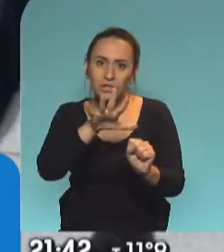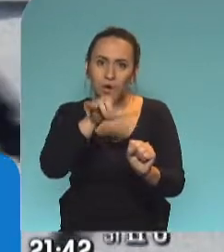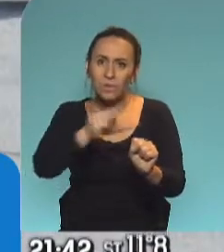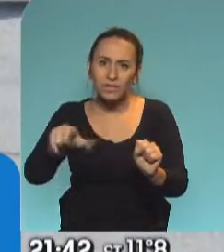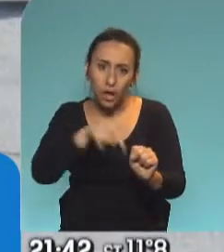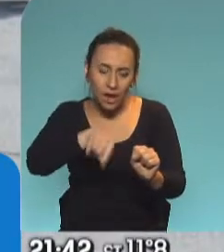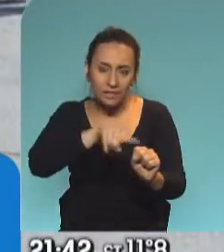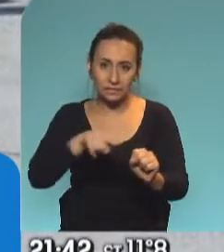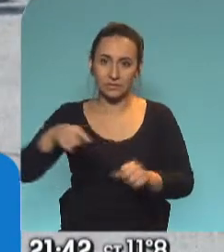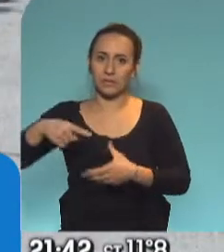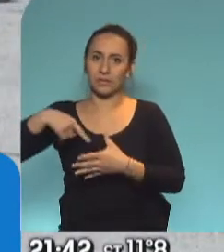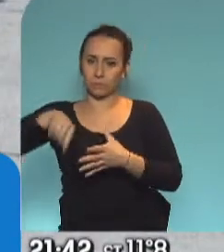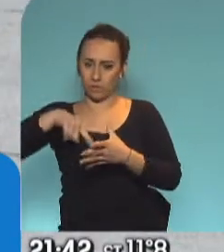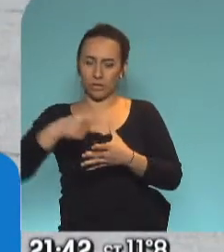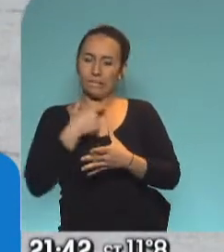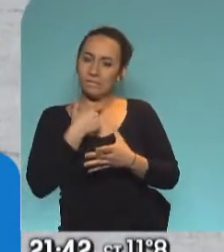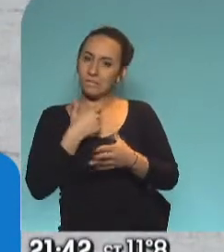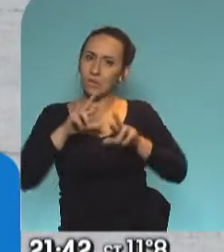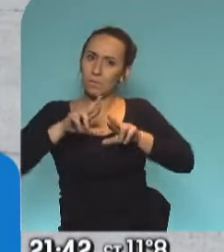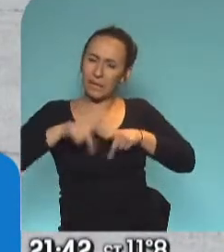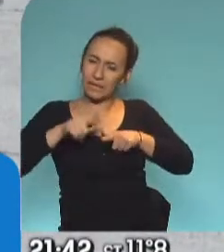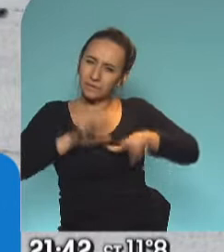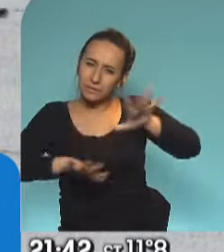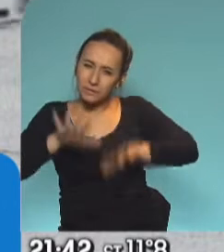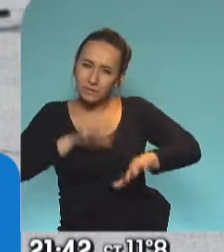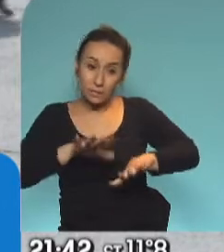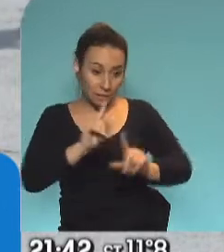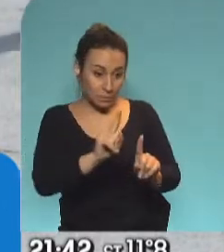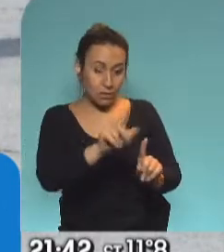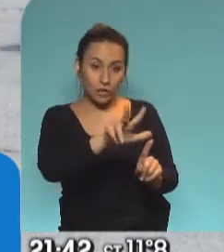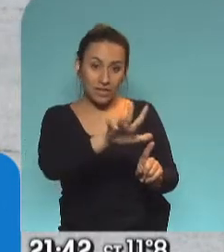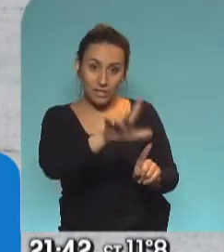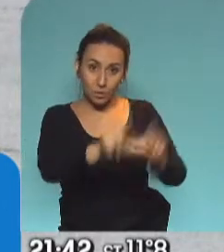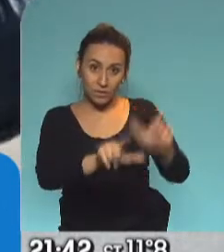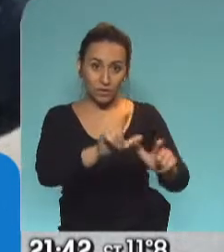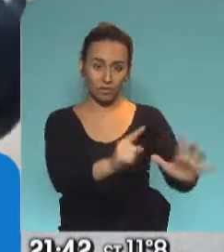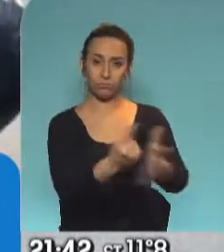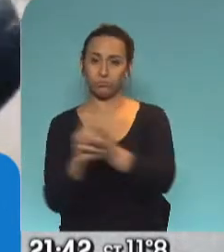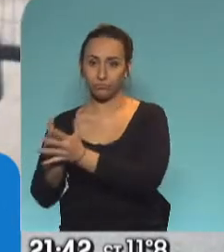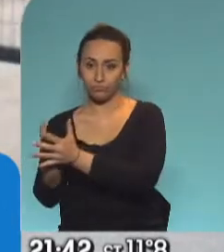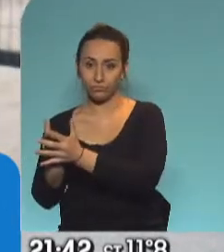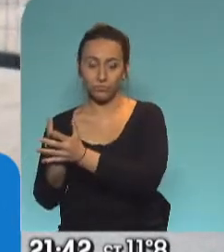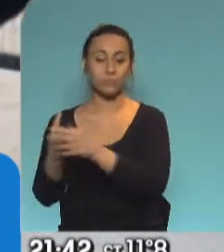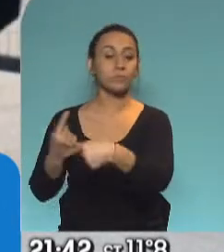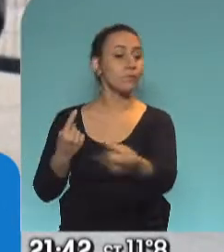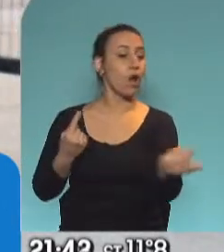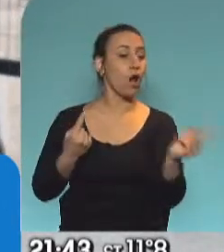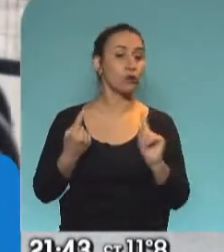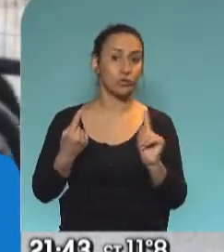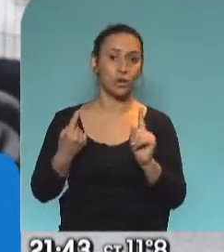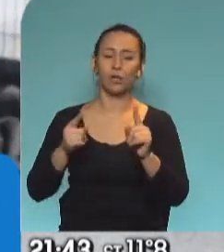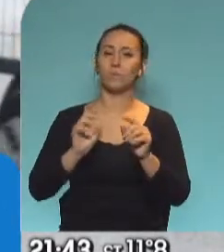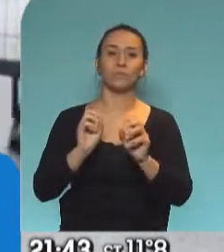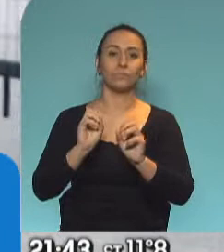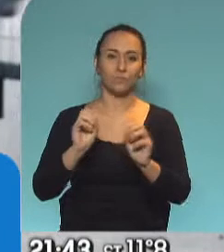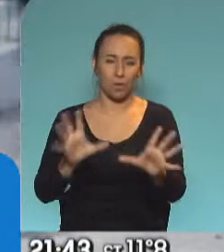intentan avanzar con un programa para aislar a aquellas personas y redistribuir a la gente que está hacinada